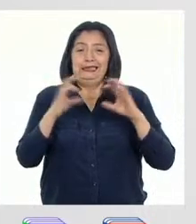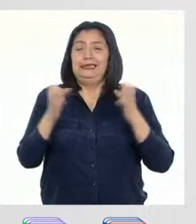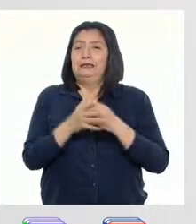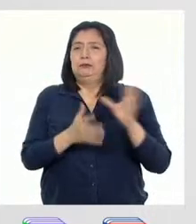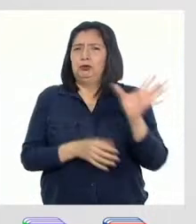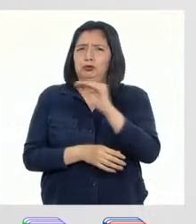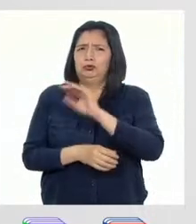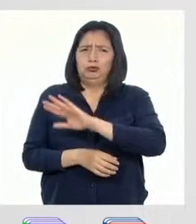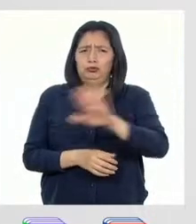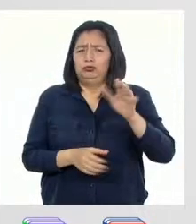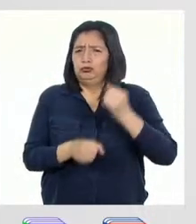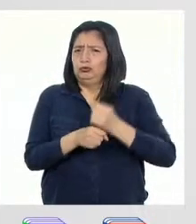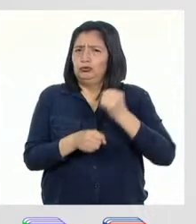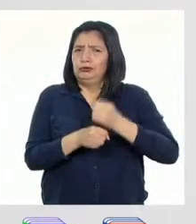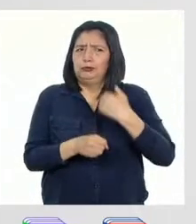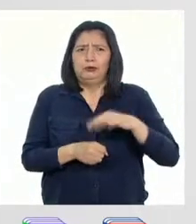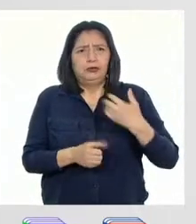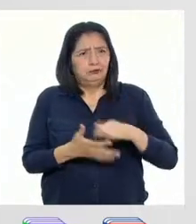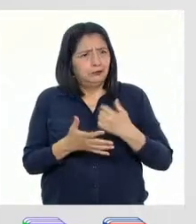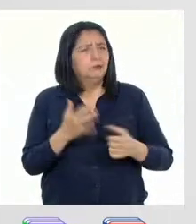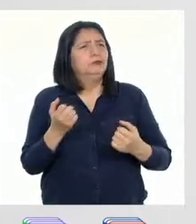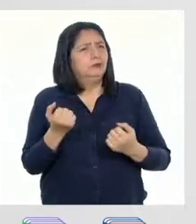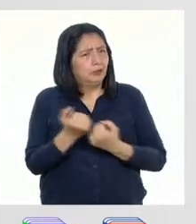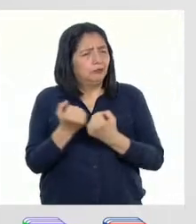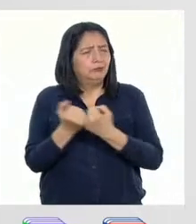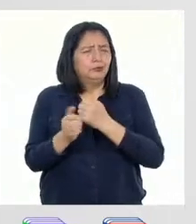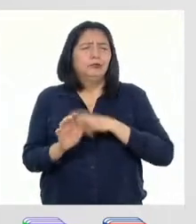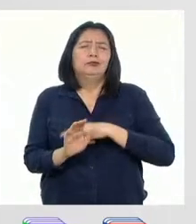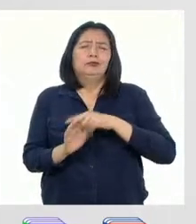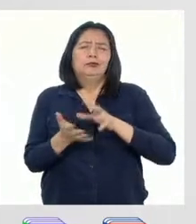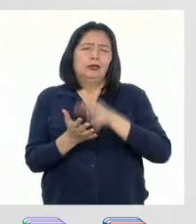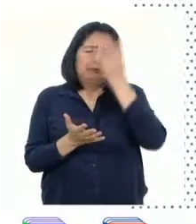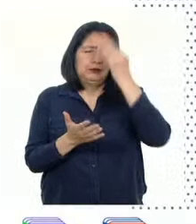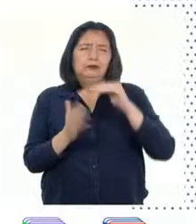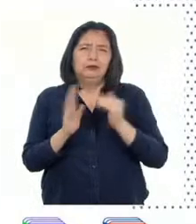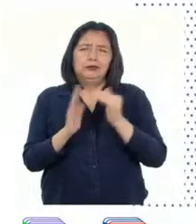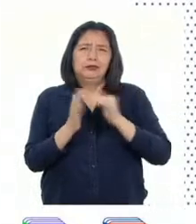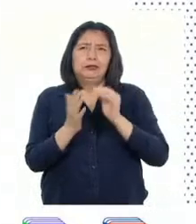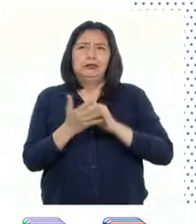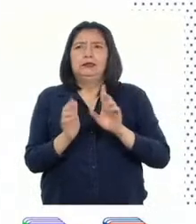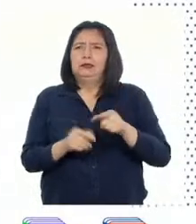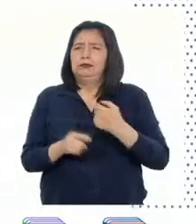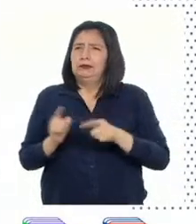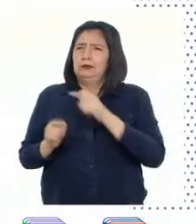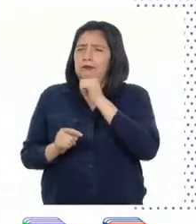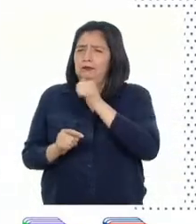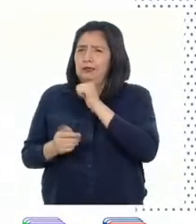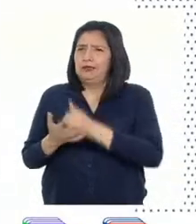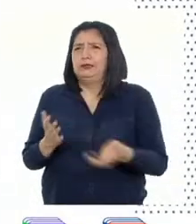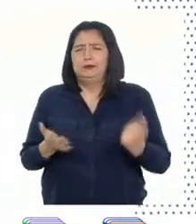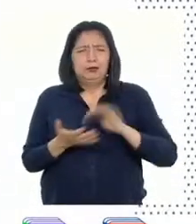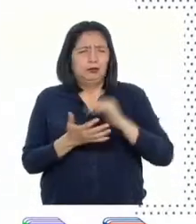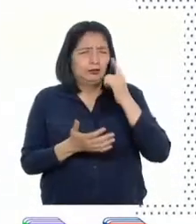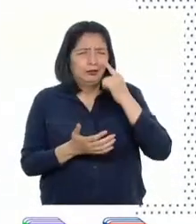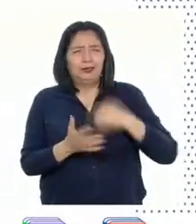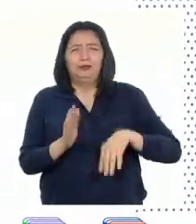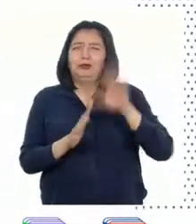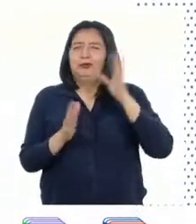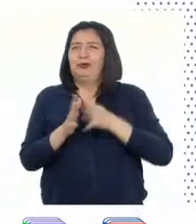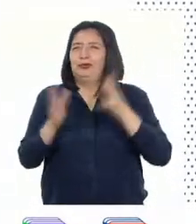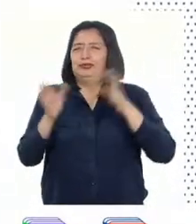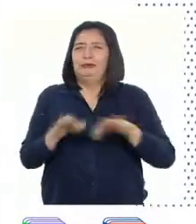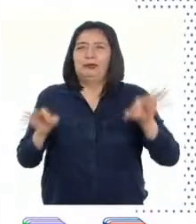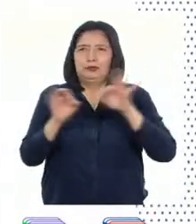su trabajo hacen posible que Aprendo en Casa esté contribuyendo a la educación de nuestro país. Pero nos falta conocer más a alguien muy